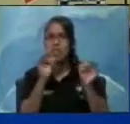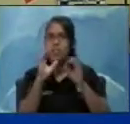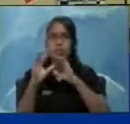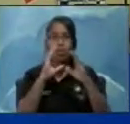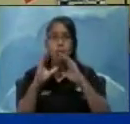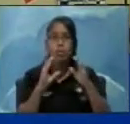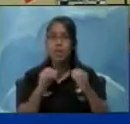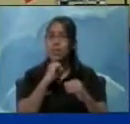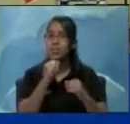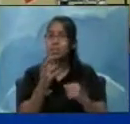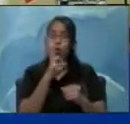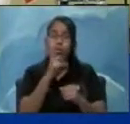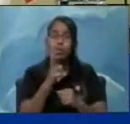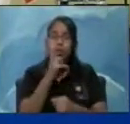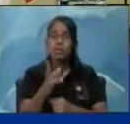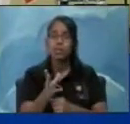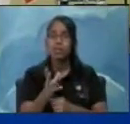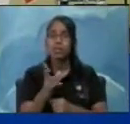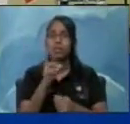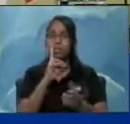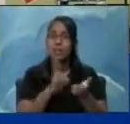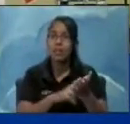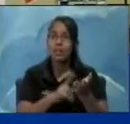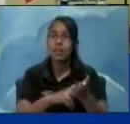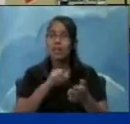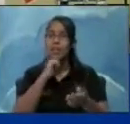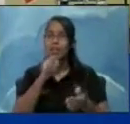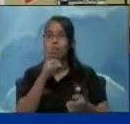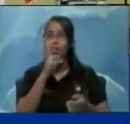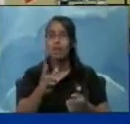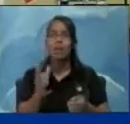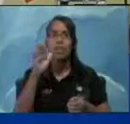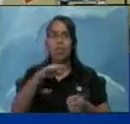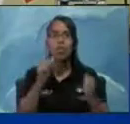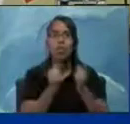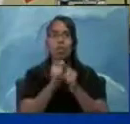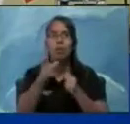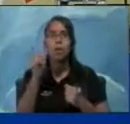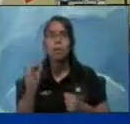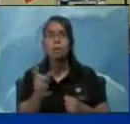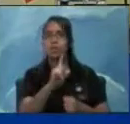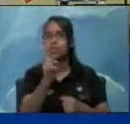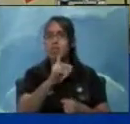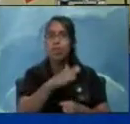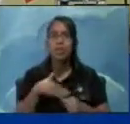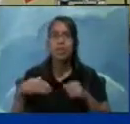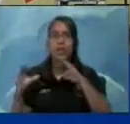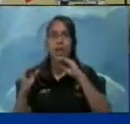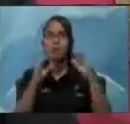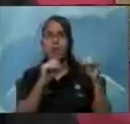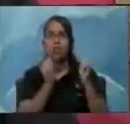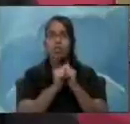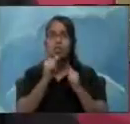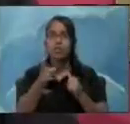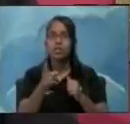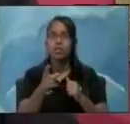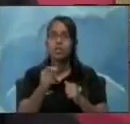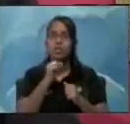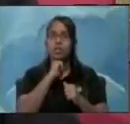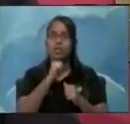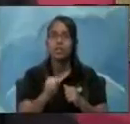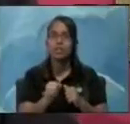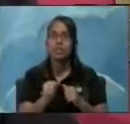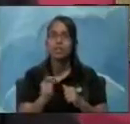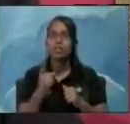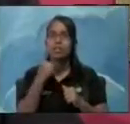desagradable verdad hermano Emilio que es desagradable andar con una persona que no quiere hablar contigo No eso es desagradable